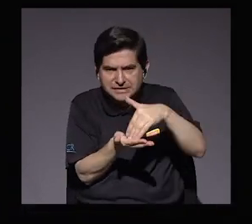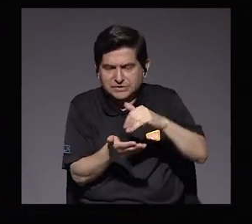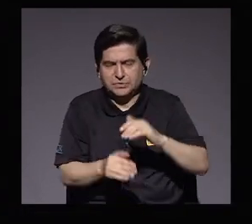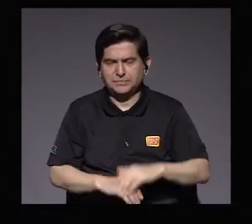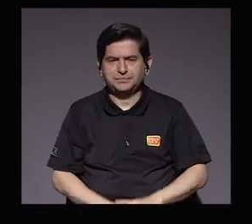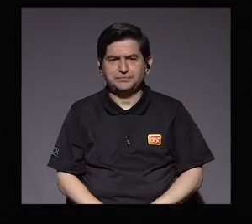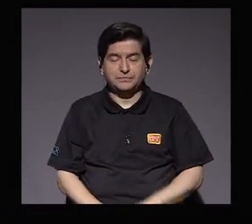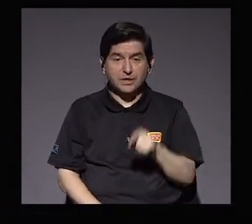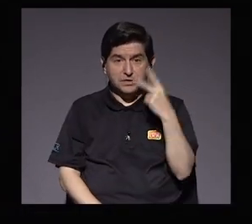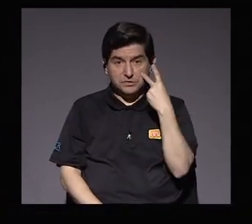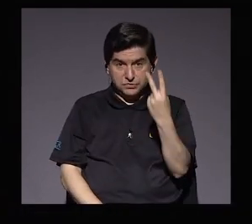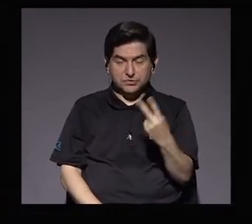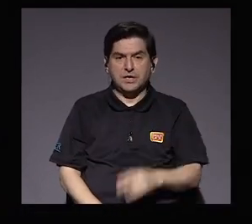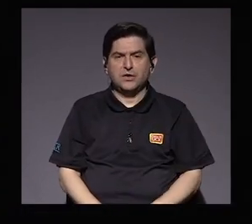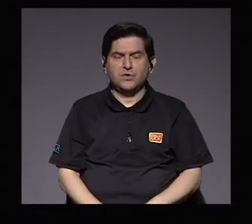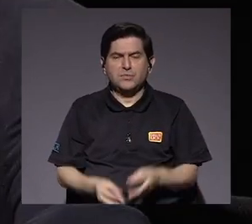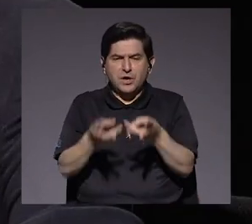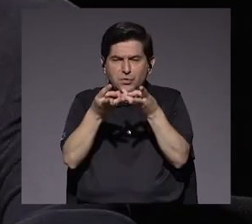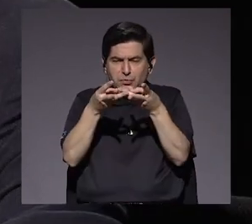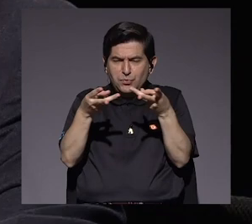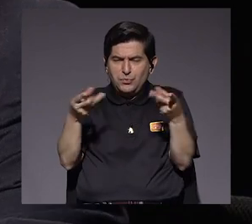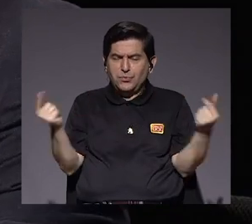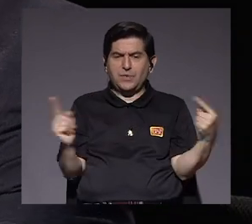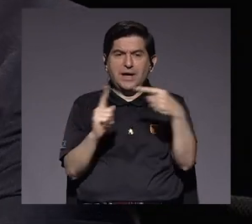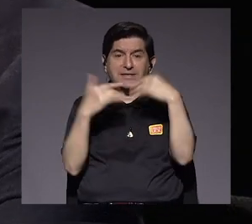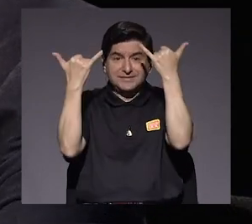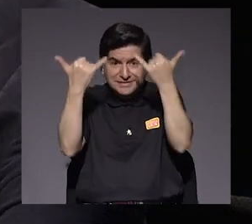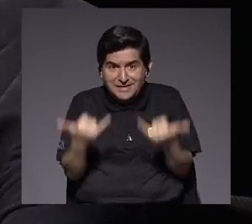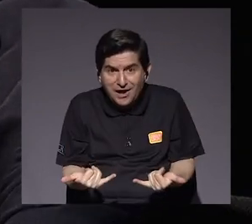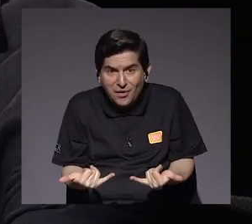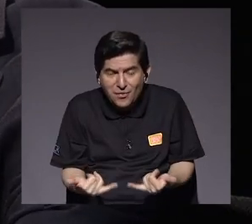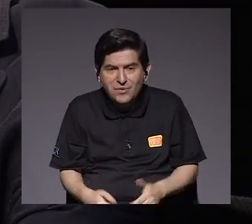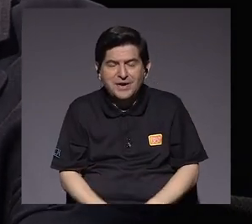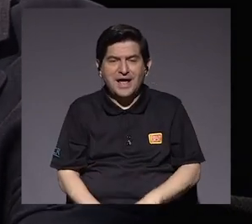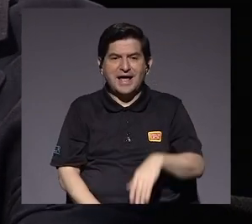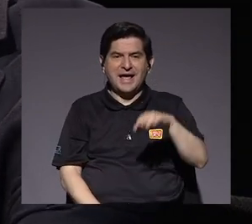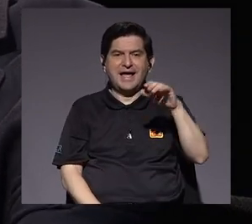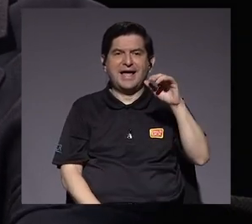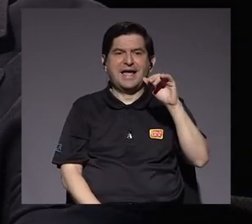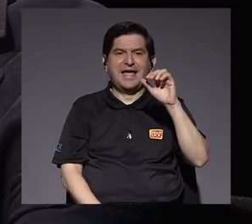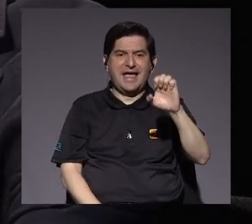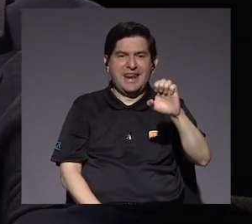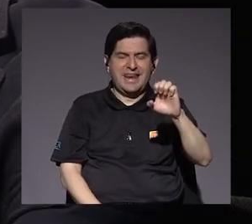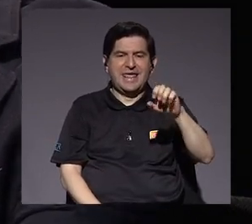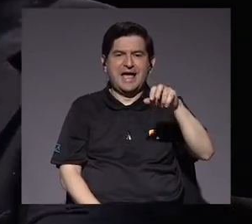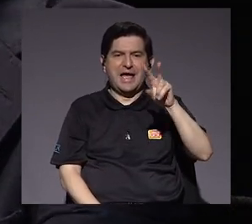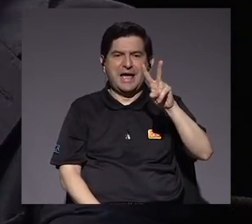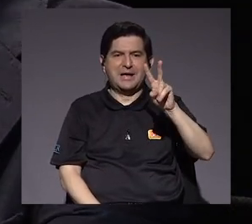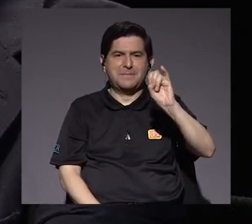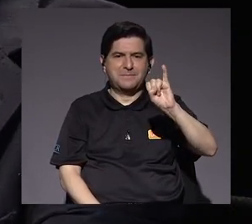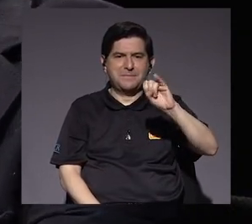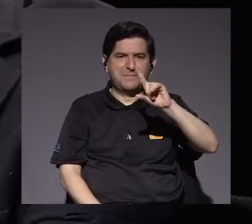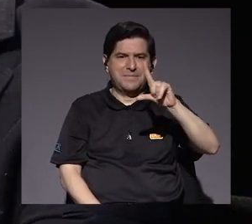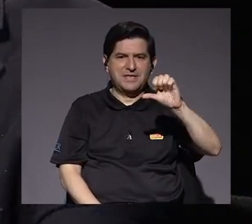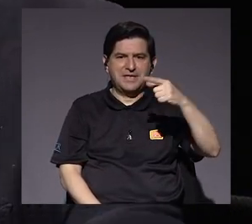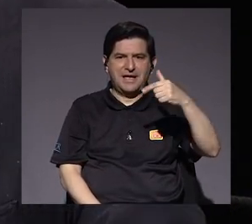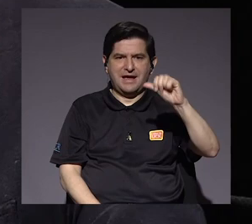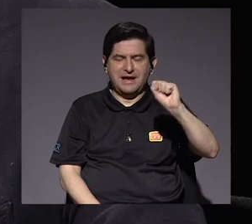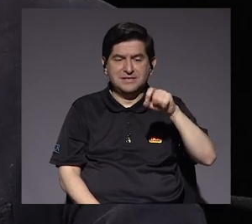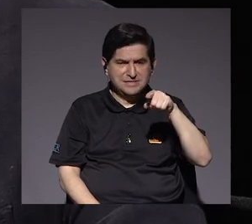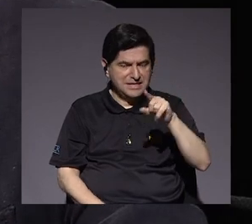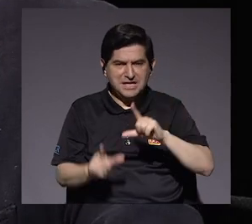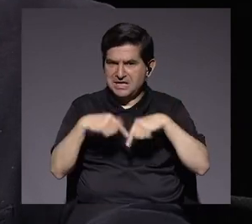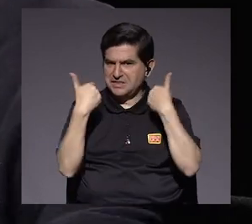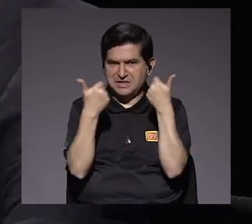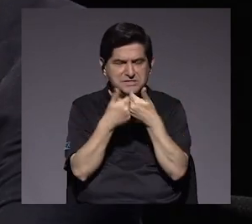Entonces, si lo ves, se ha venido desmembrando hasta el momento en que hoy está Elian Villegas. Y Elian Villegas no es precisamente